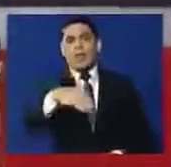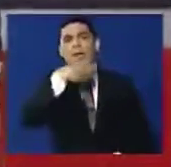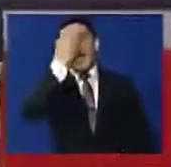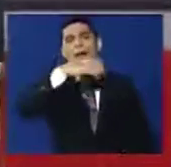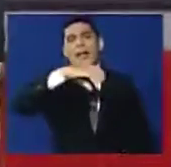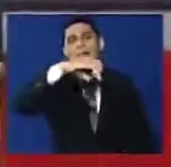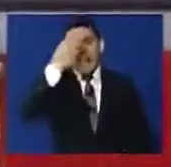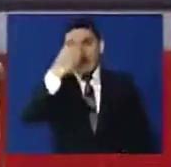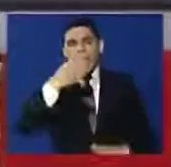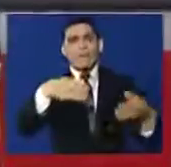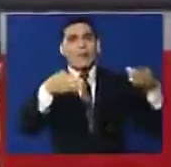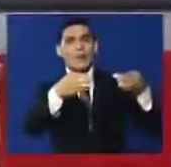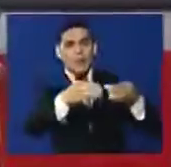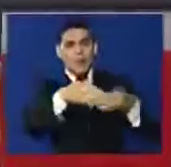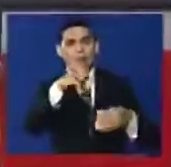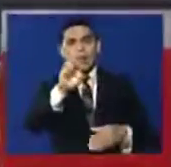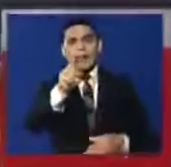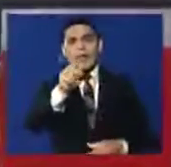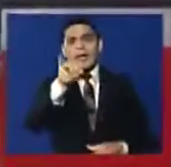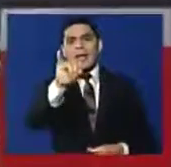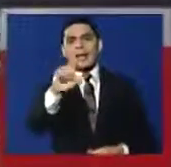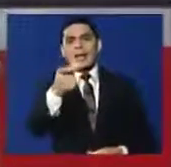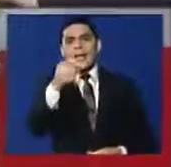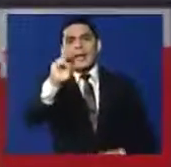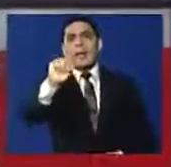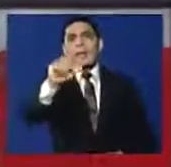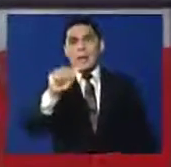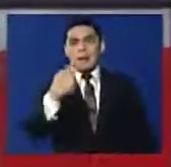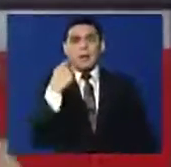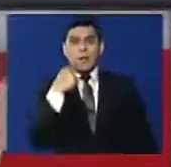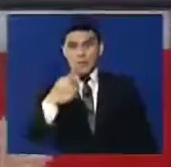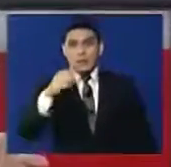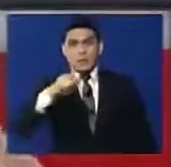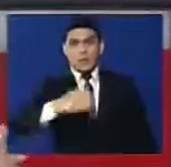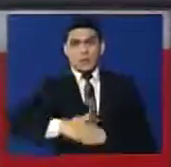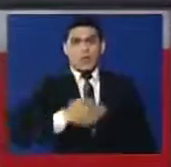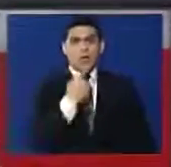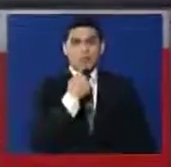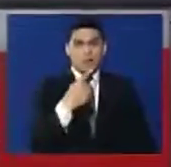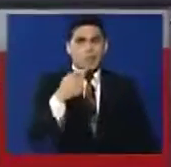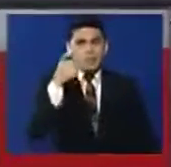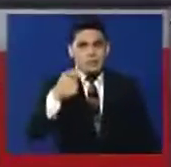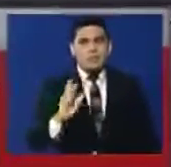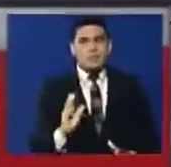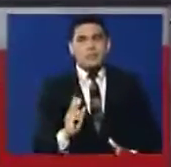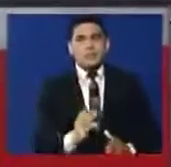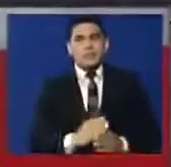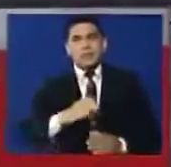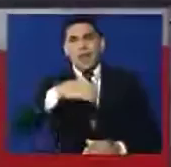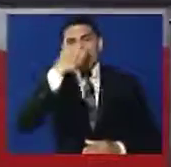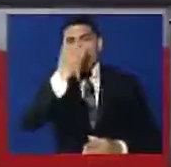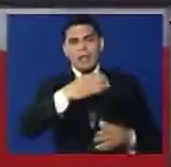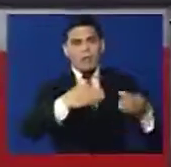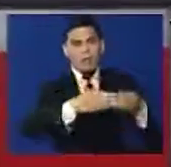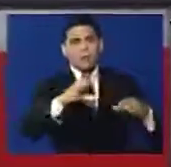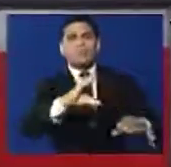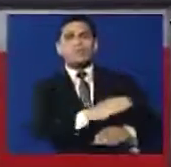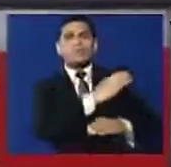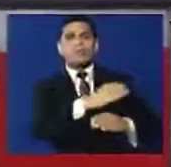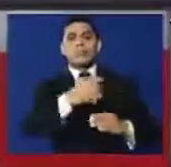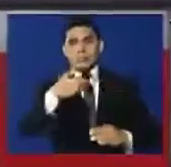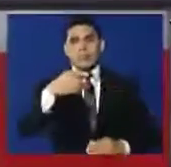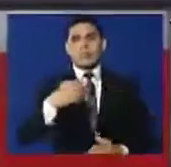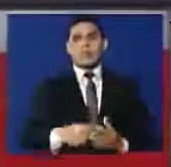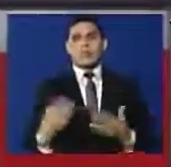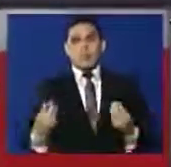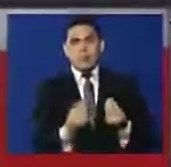del grupo Enigma. Él lo puede decir aquí. Estoy ligando una cosa con... Grupo Enigma tuvo Wolfgang Rosa, que es